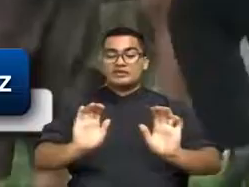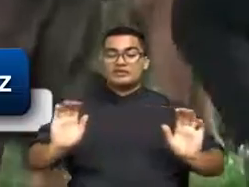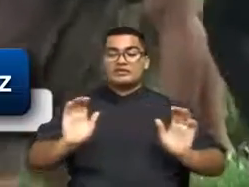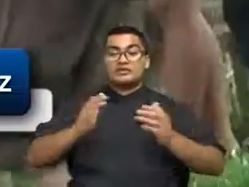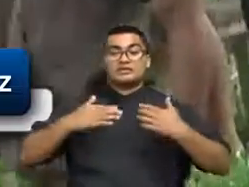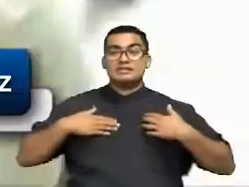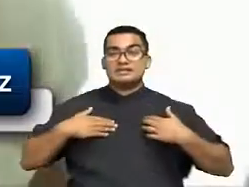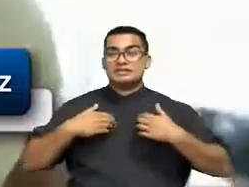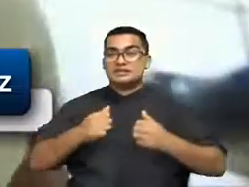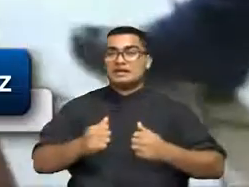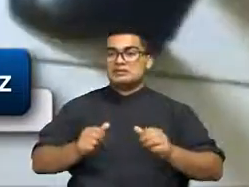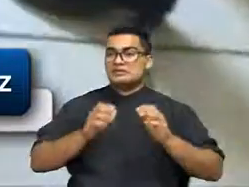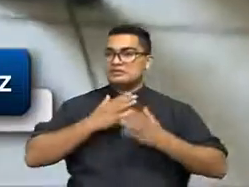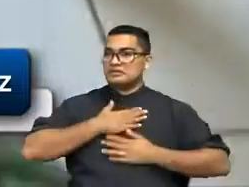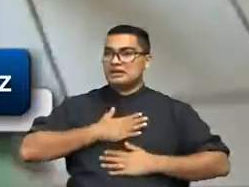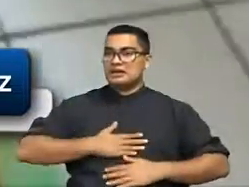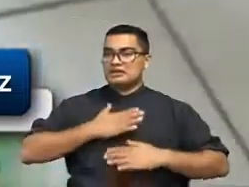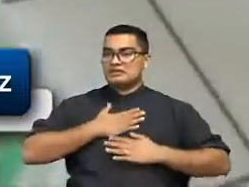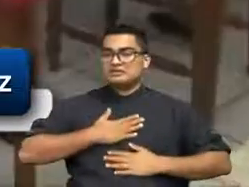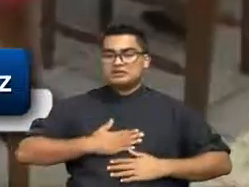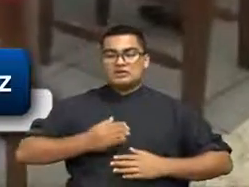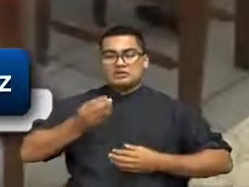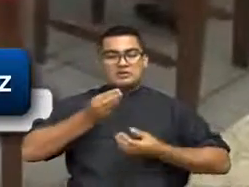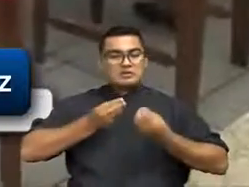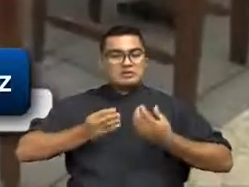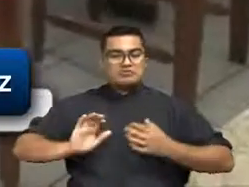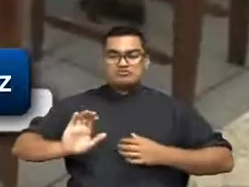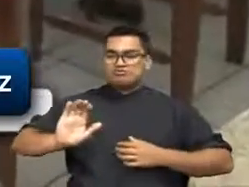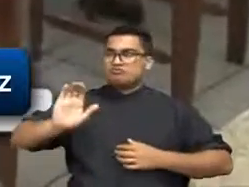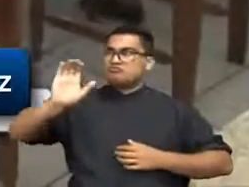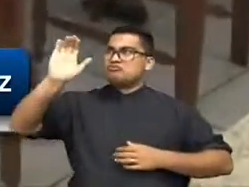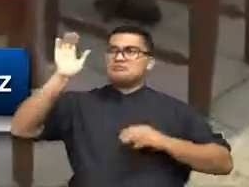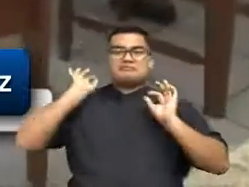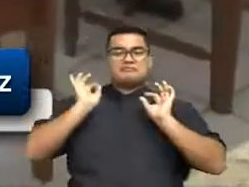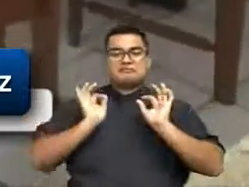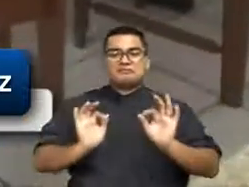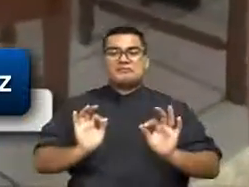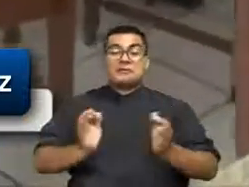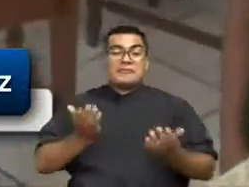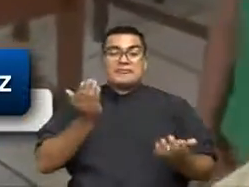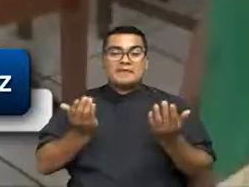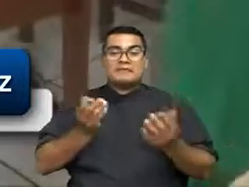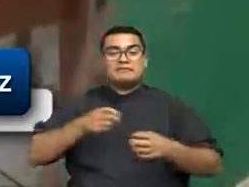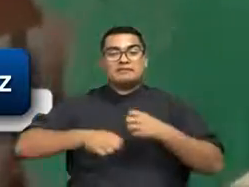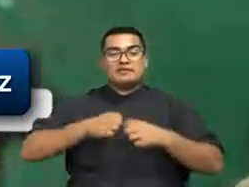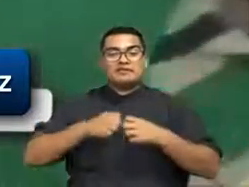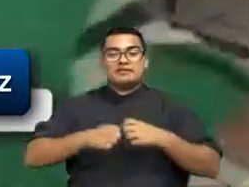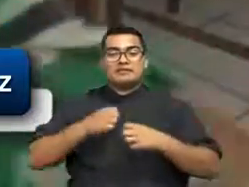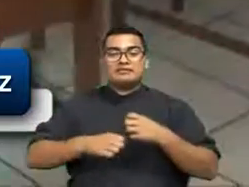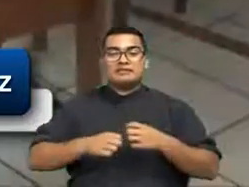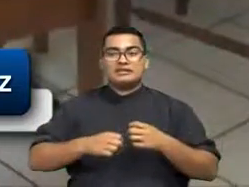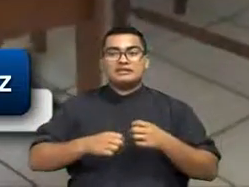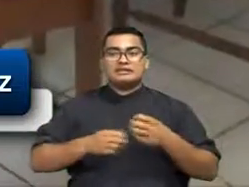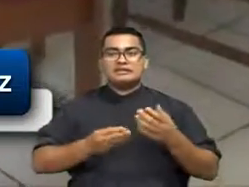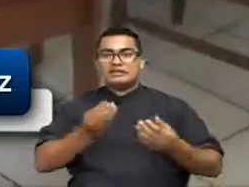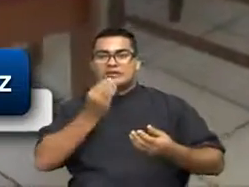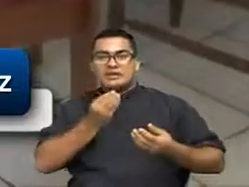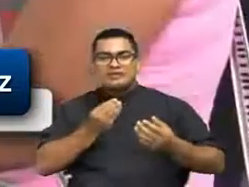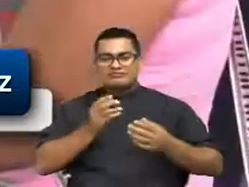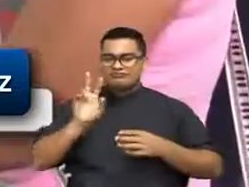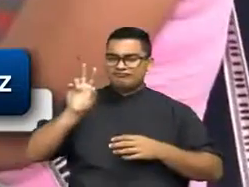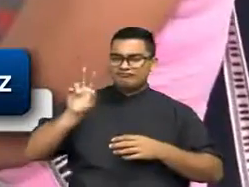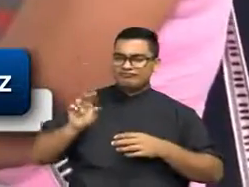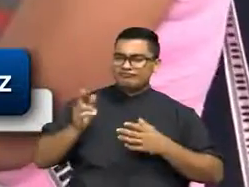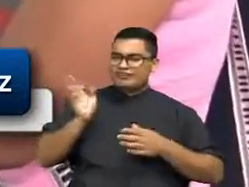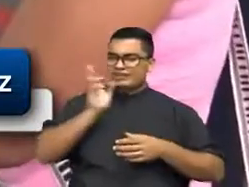va tranquilo con su crecimiento y desarrollo. Si nosotros vemos en algún momento que tiene algún tipo de desviación en el crecimiento, en el